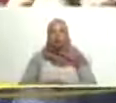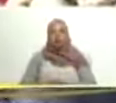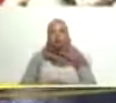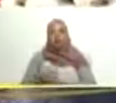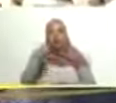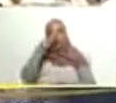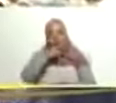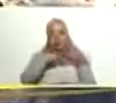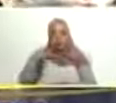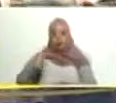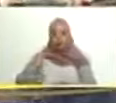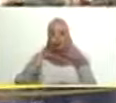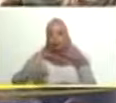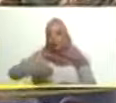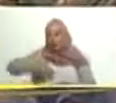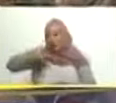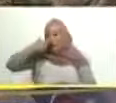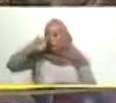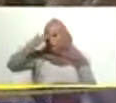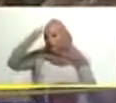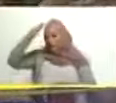chinos, árabes,